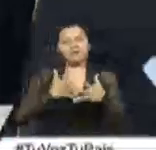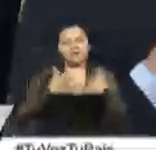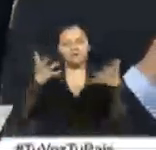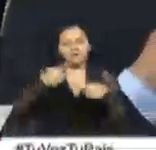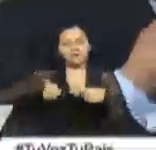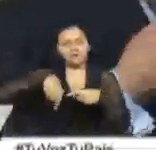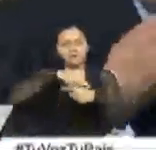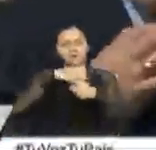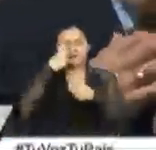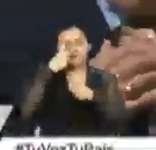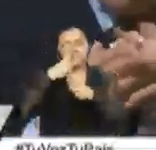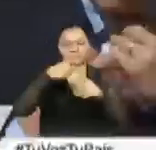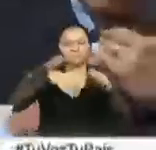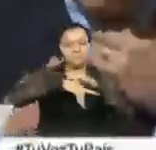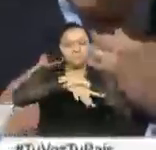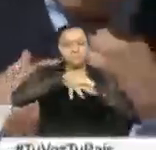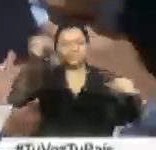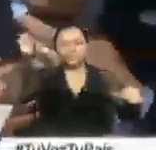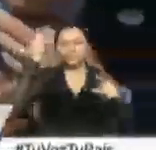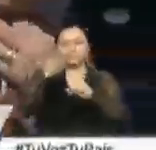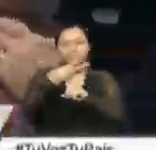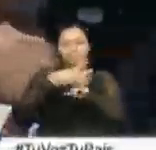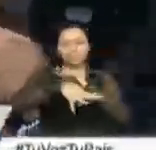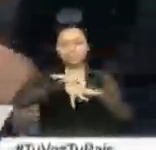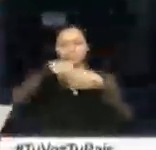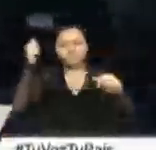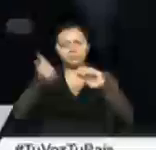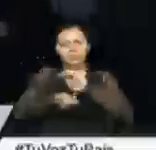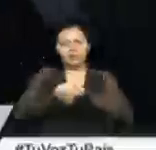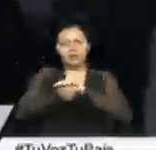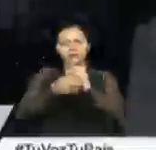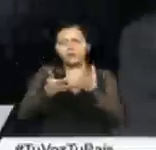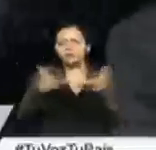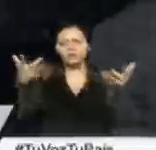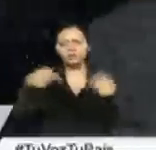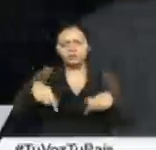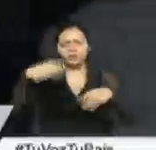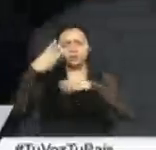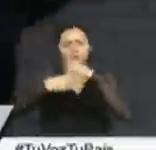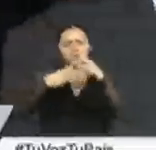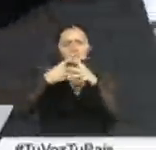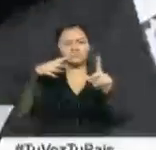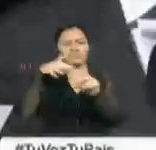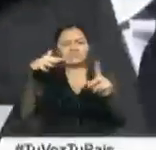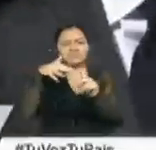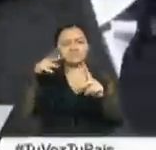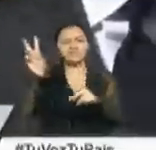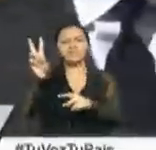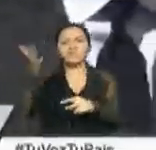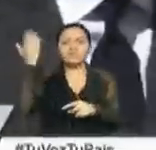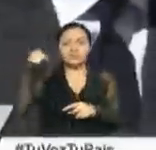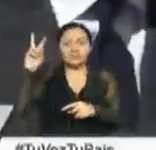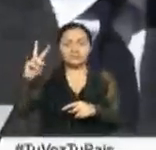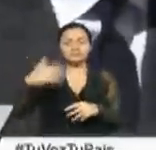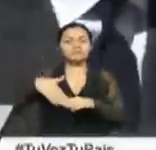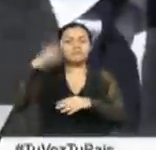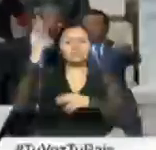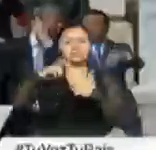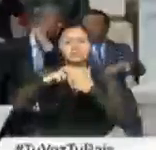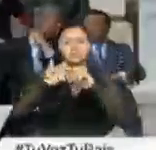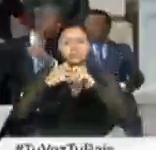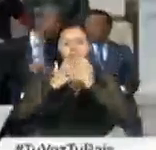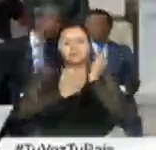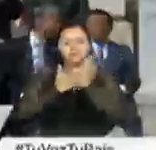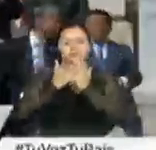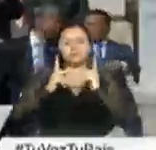el cibercrimen para sus economías y prometieron encontrar respuestas. La serie de ciberataques del viernes afectaron principalmente al servicio de